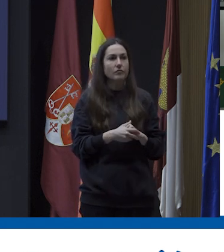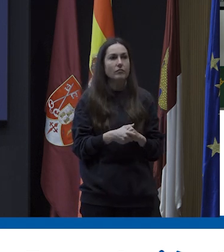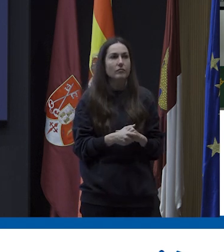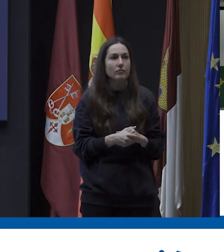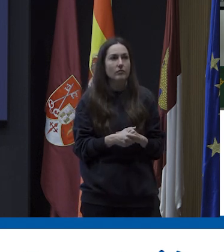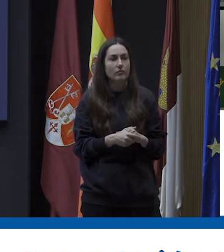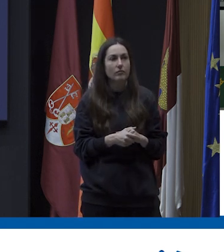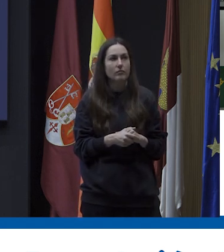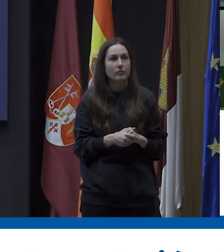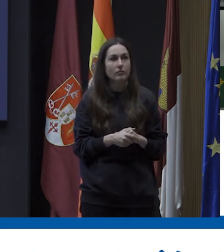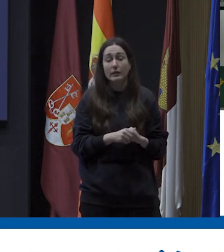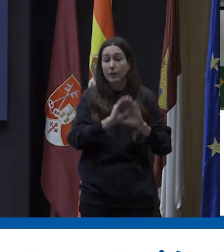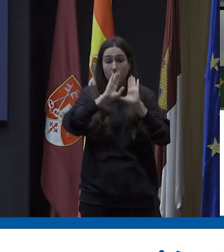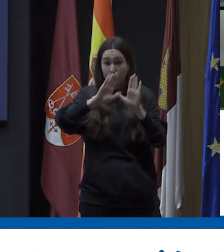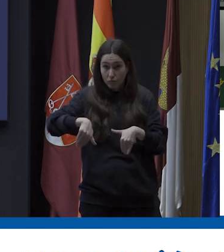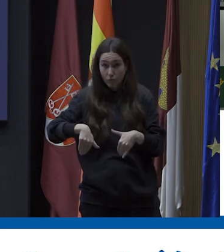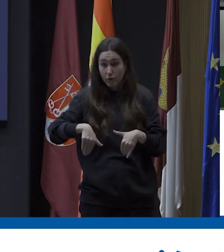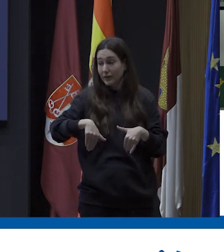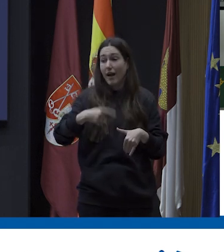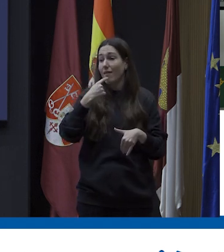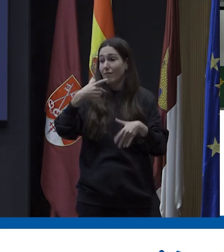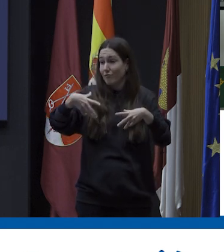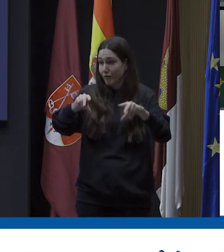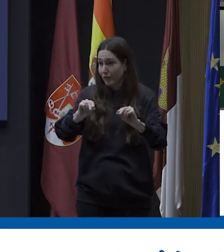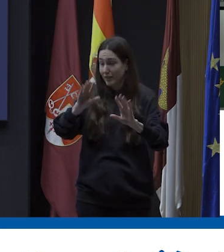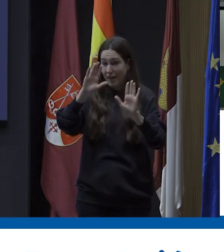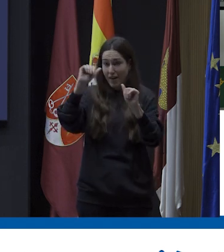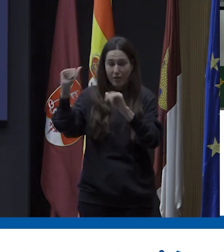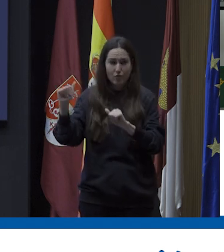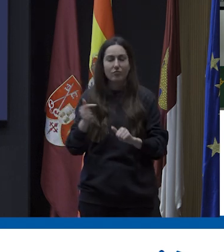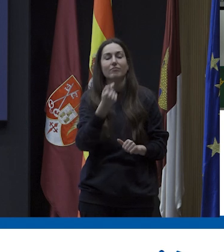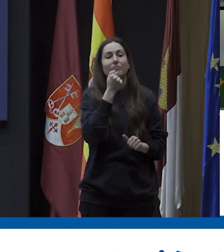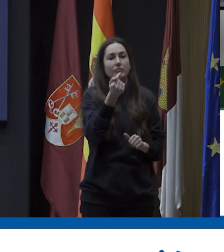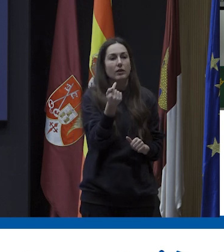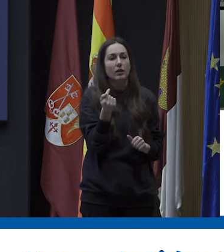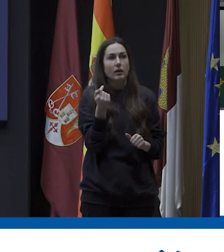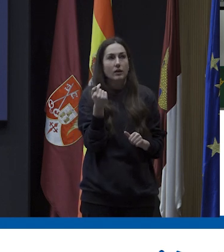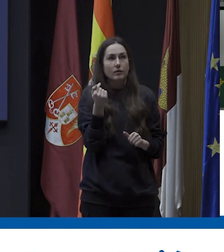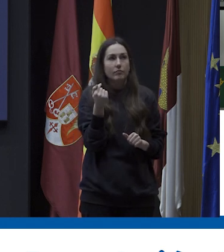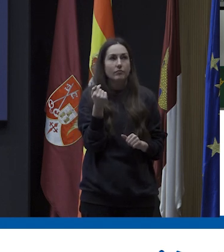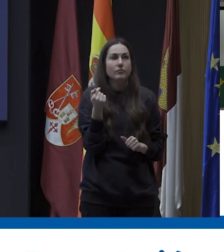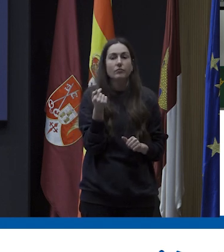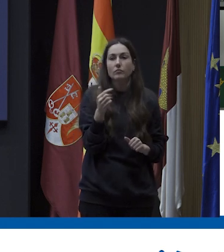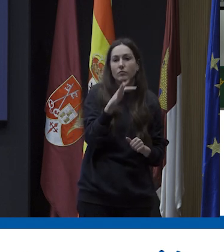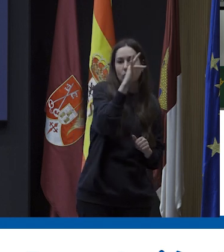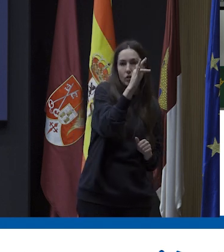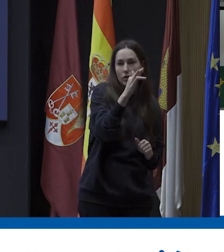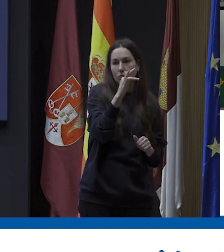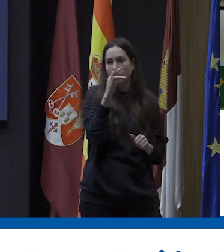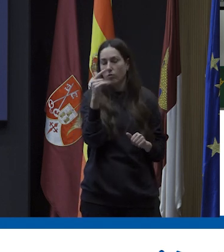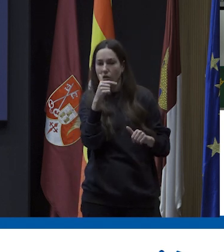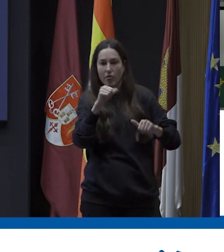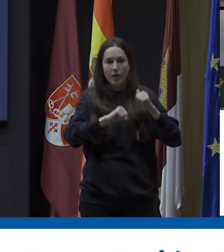disponible. Y por último, para despedirme, aunque he hablado de dispositivos, de